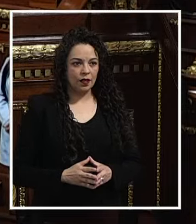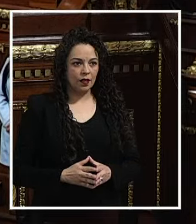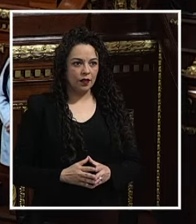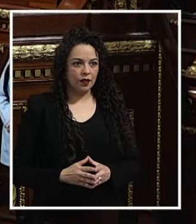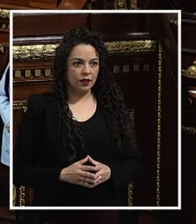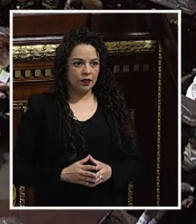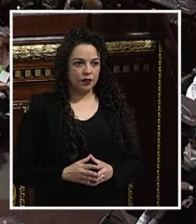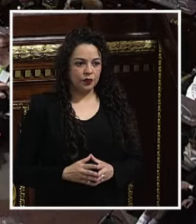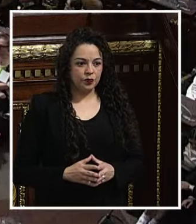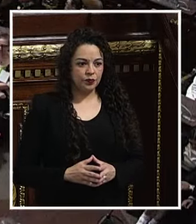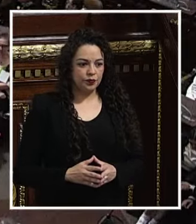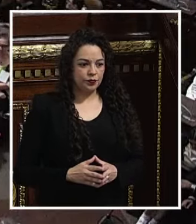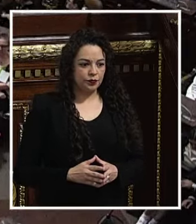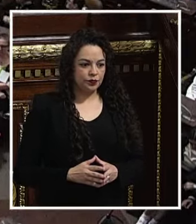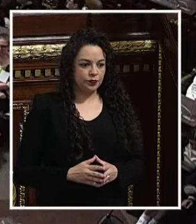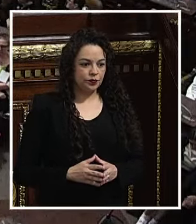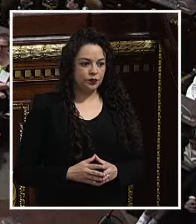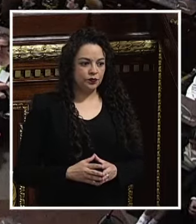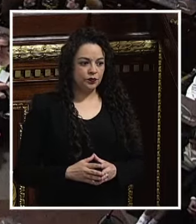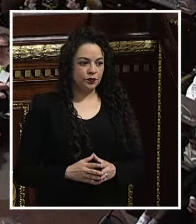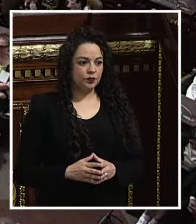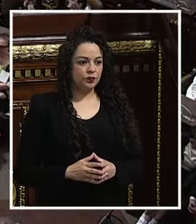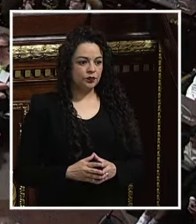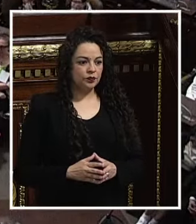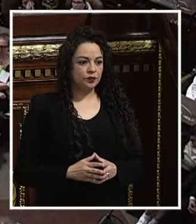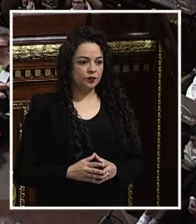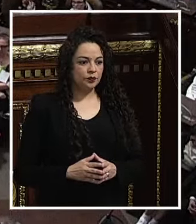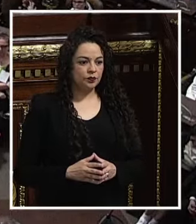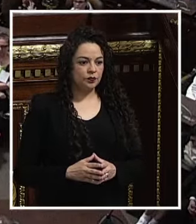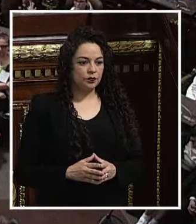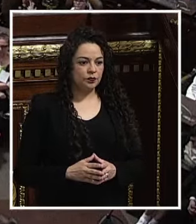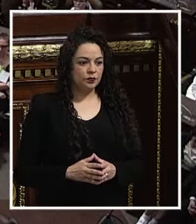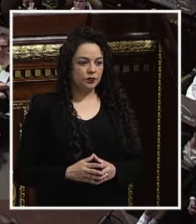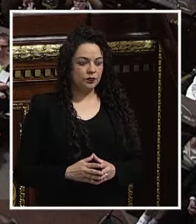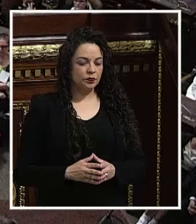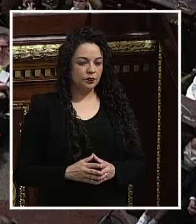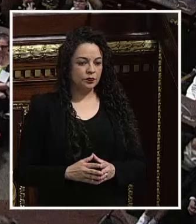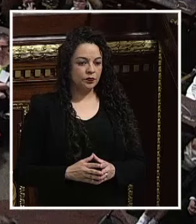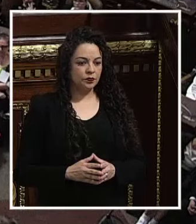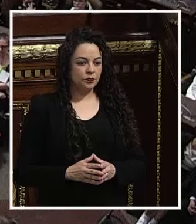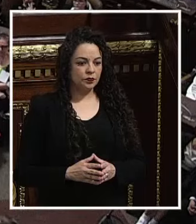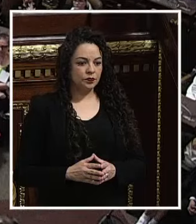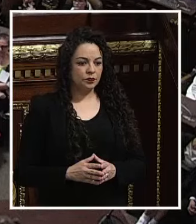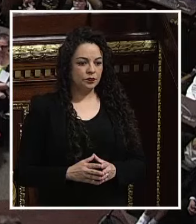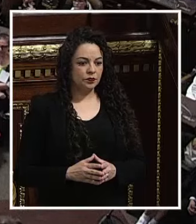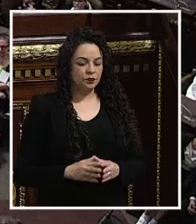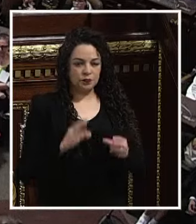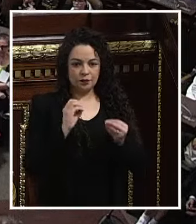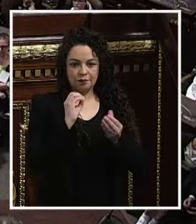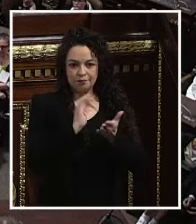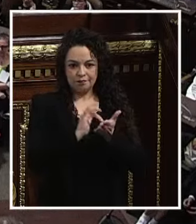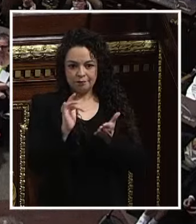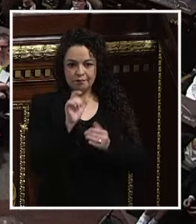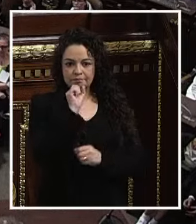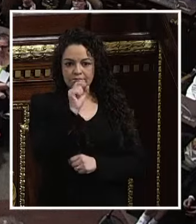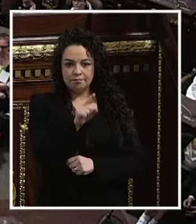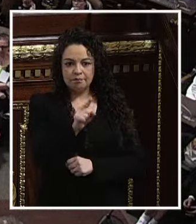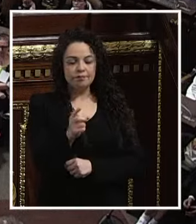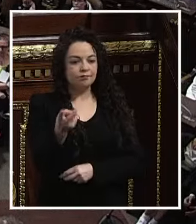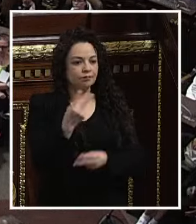También queremos agradecer la presencia de las y los